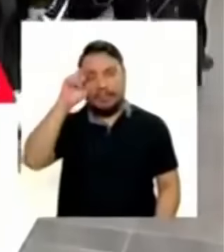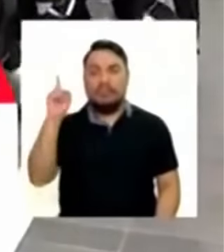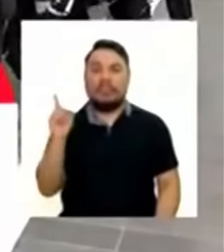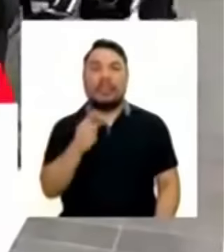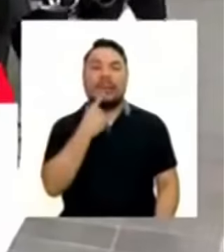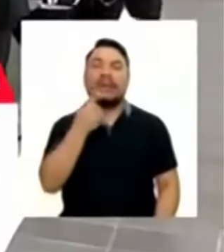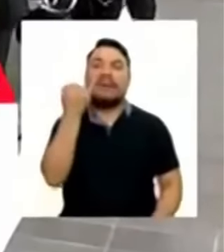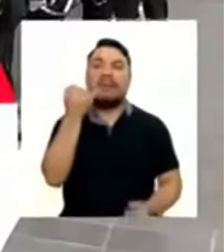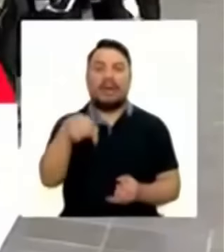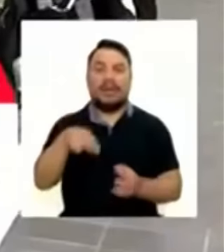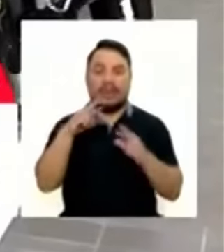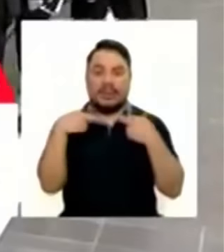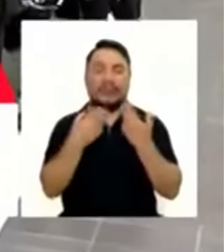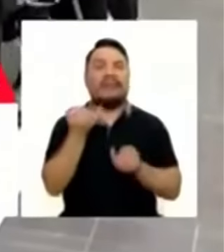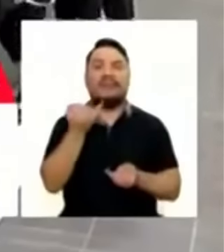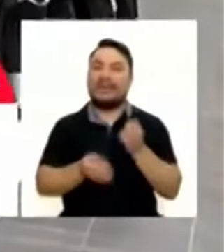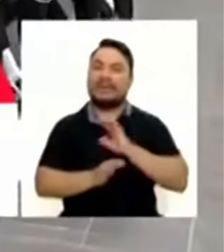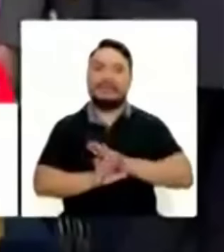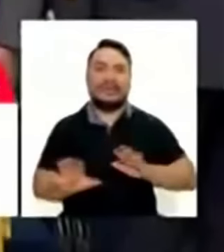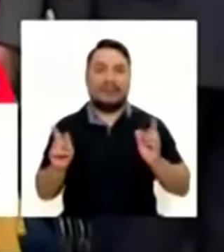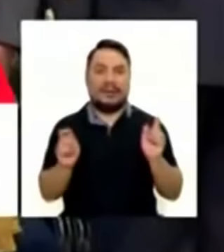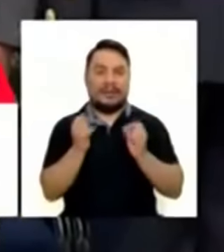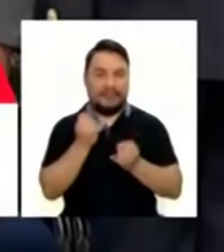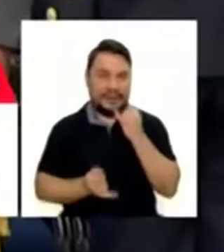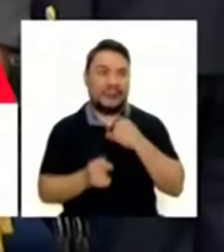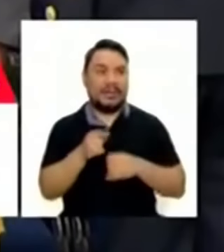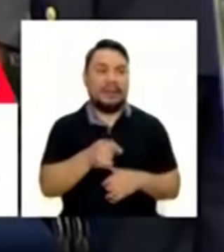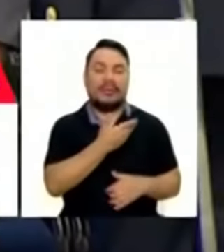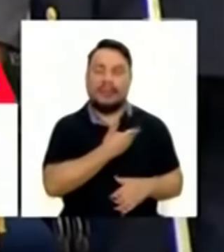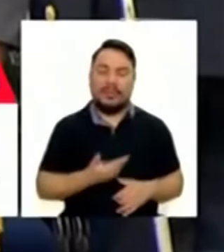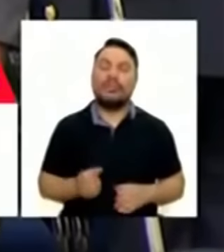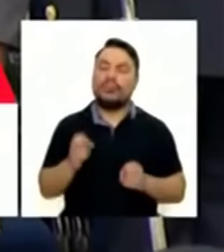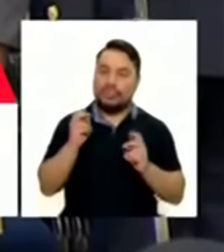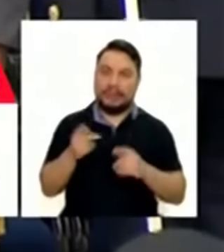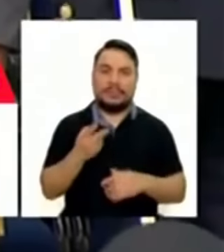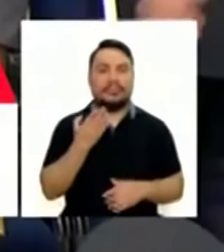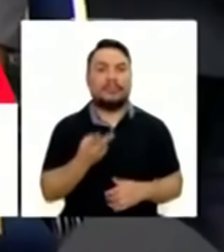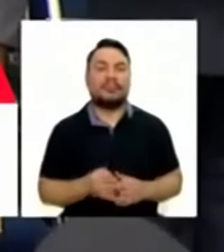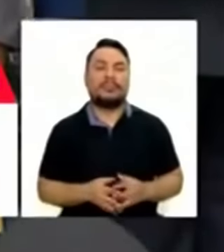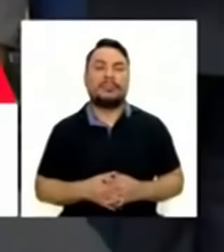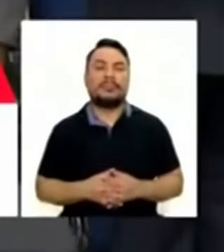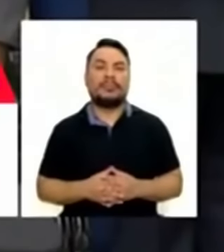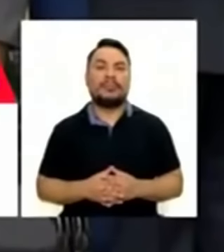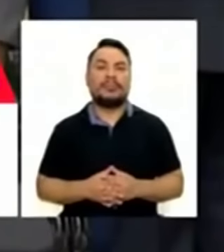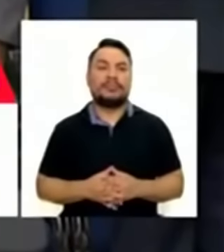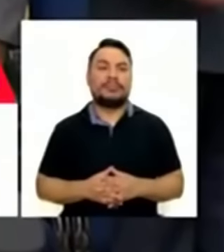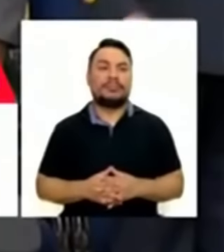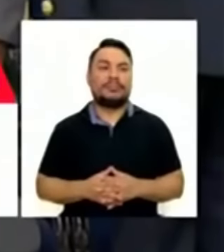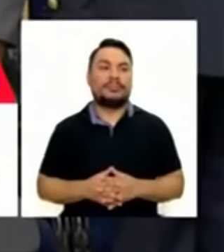cuenta a la presidenta Dina Boluarte que la ceremonia ha concluido.